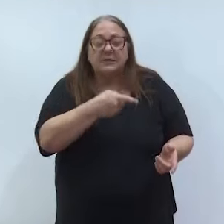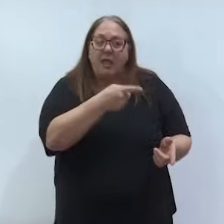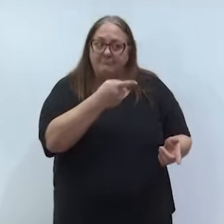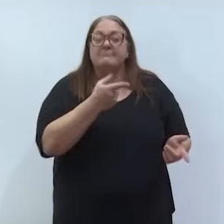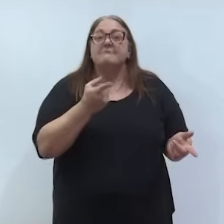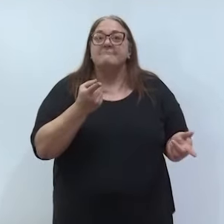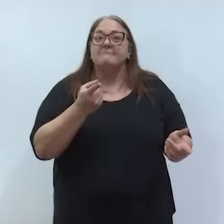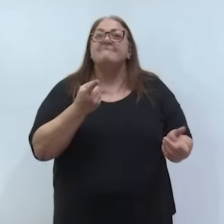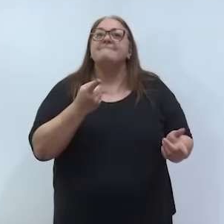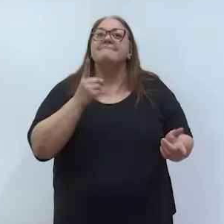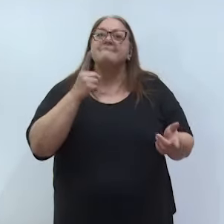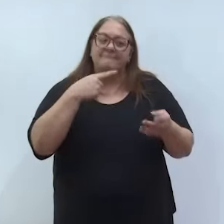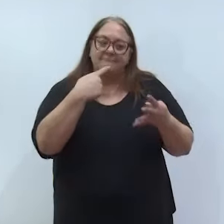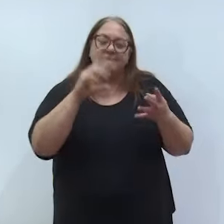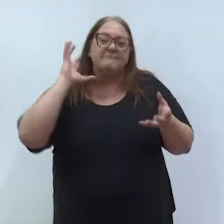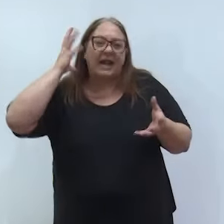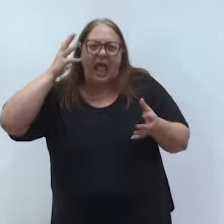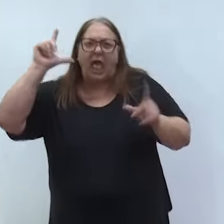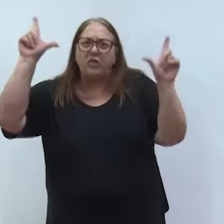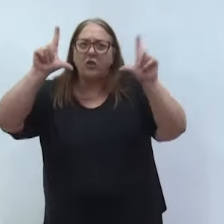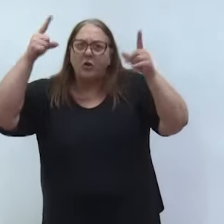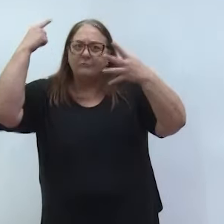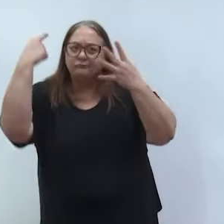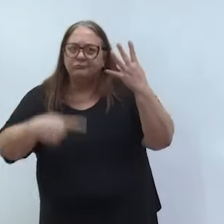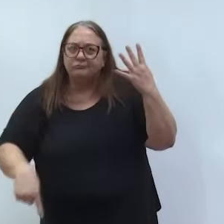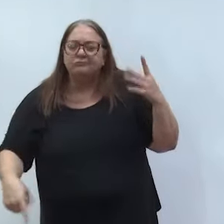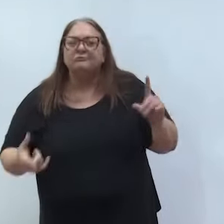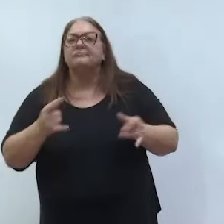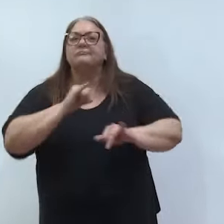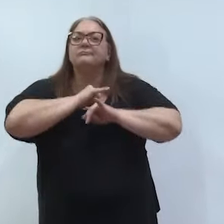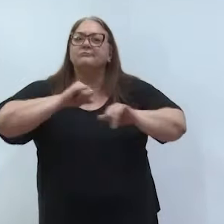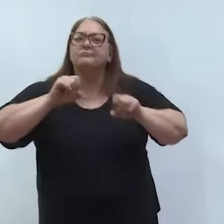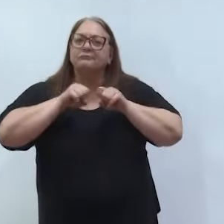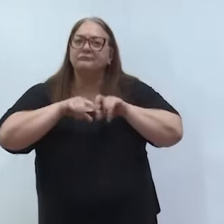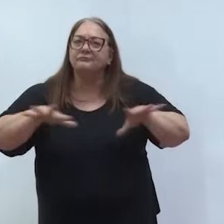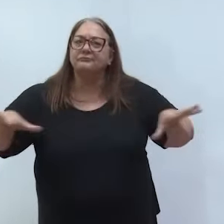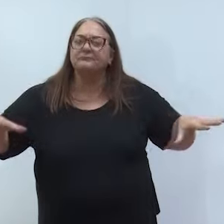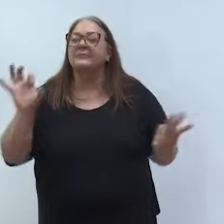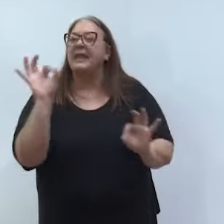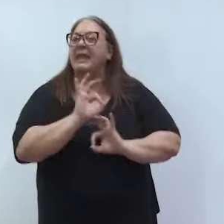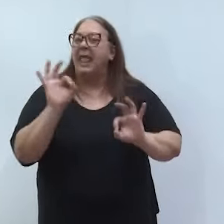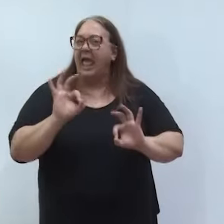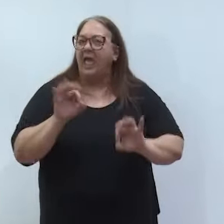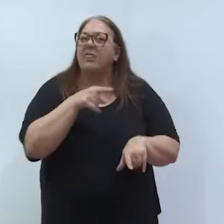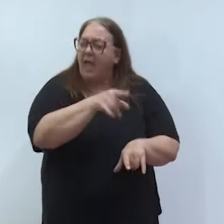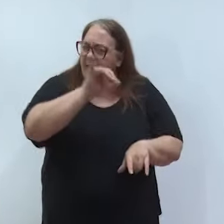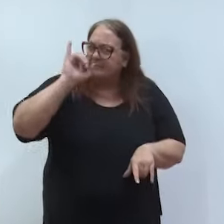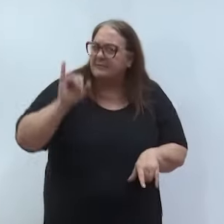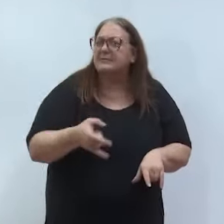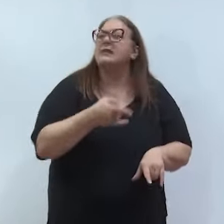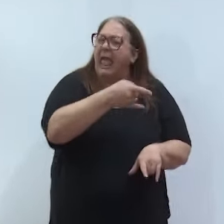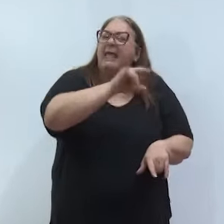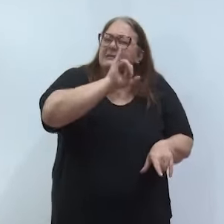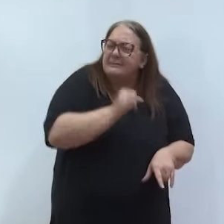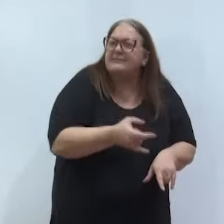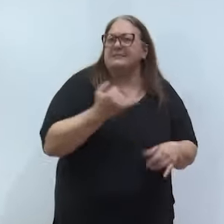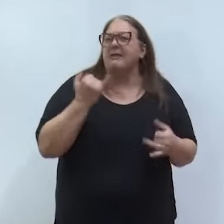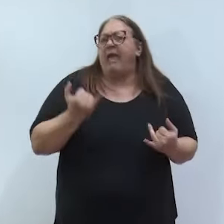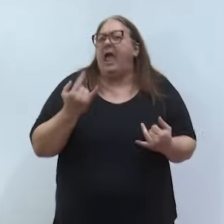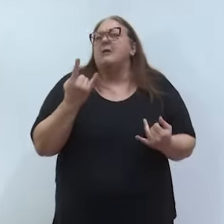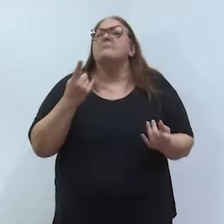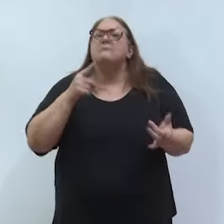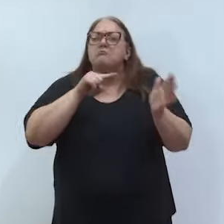medios de comunicación y qu hizo bien Clarín o qu hizo mal clarn ahí s creo que tenemos una forma de un